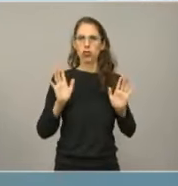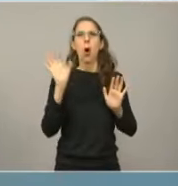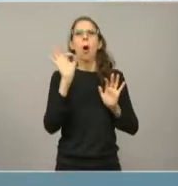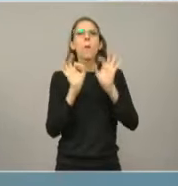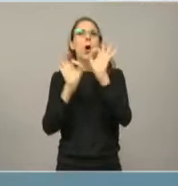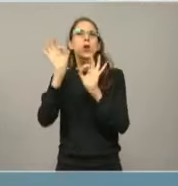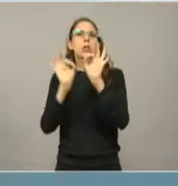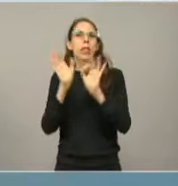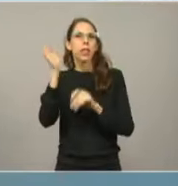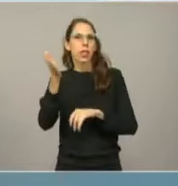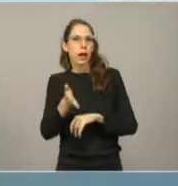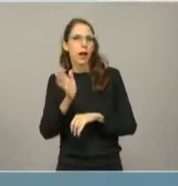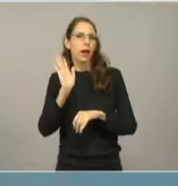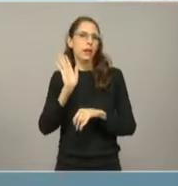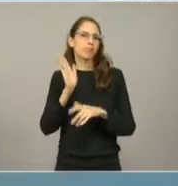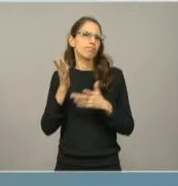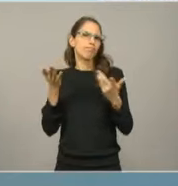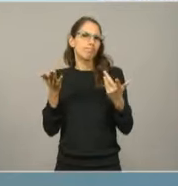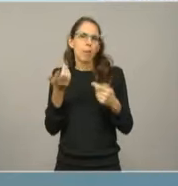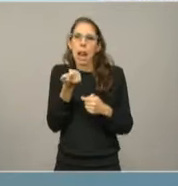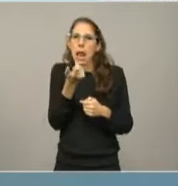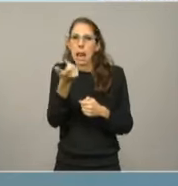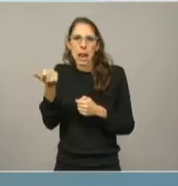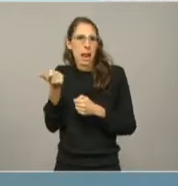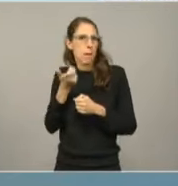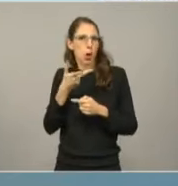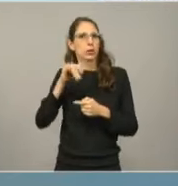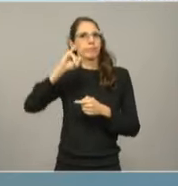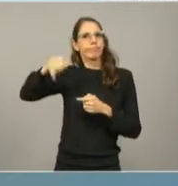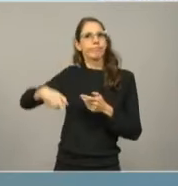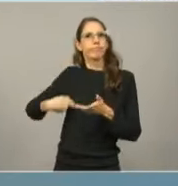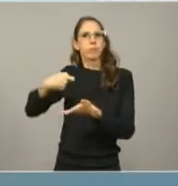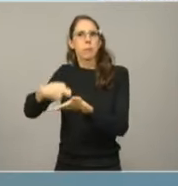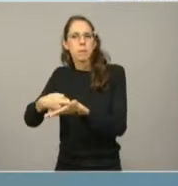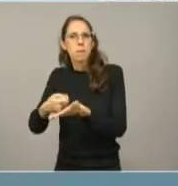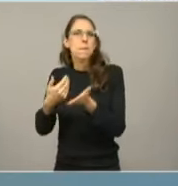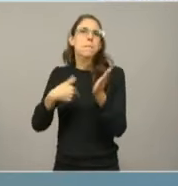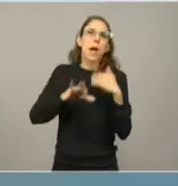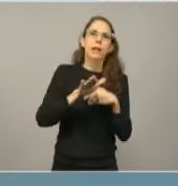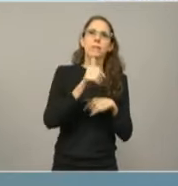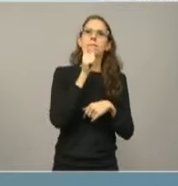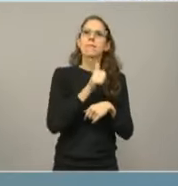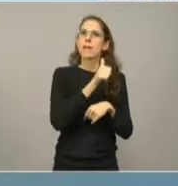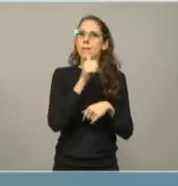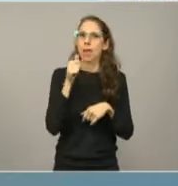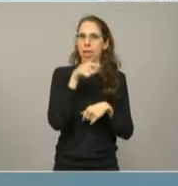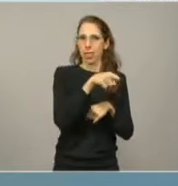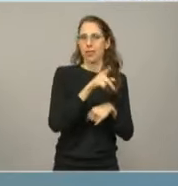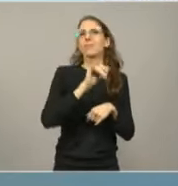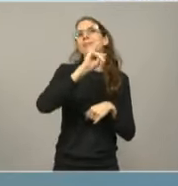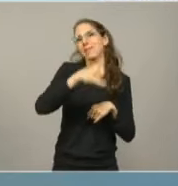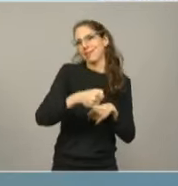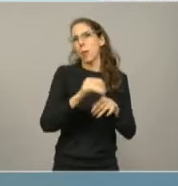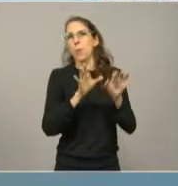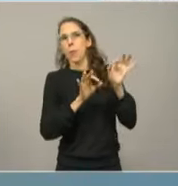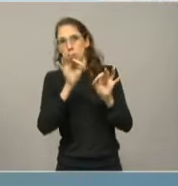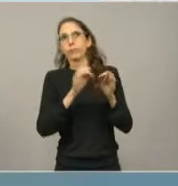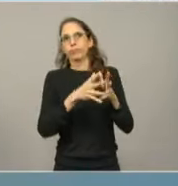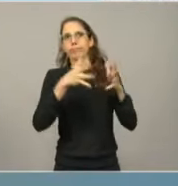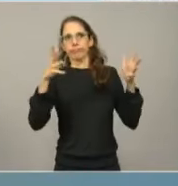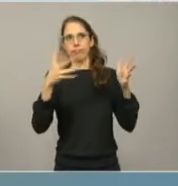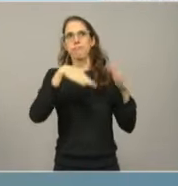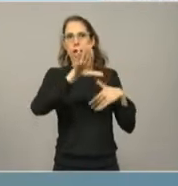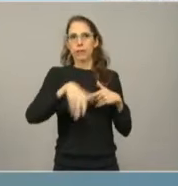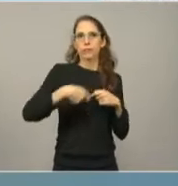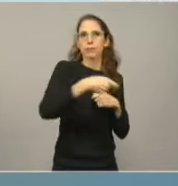porcentajes eh Son son Realmente muy bajos y solamente en medicamentos es donde se tuvo que pagar un porcentaje mayor especialmente tiene